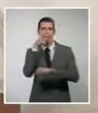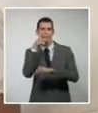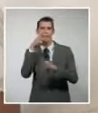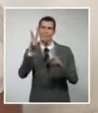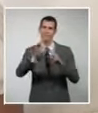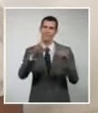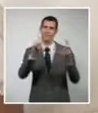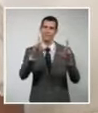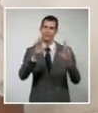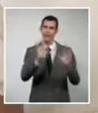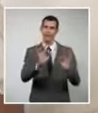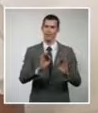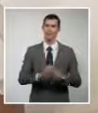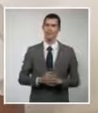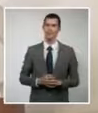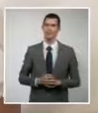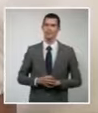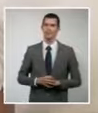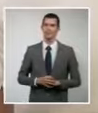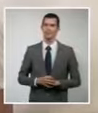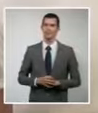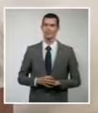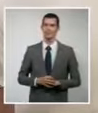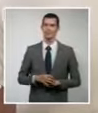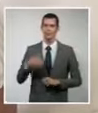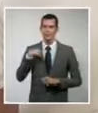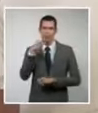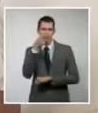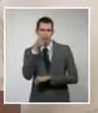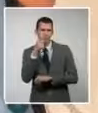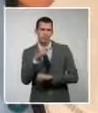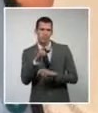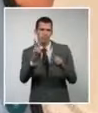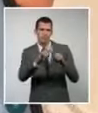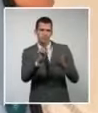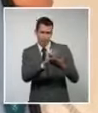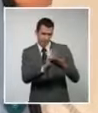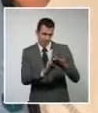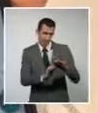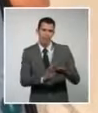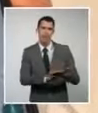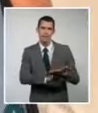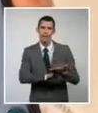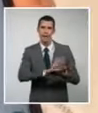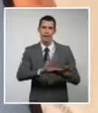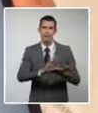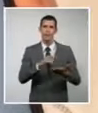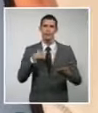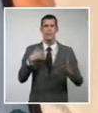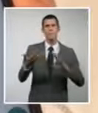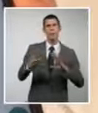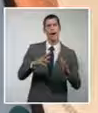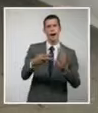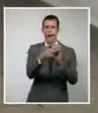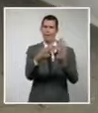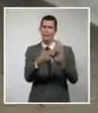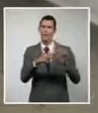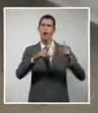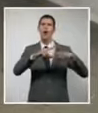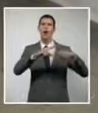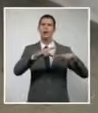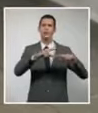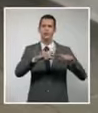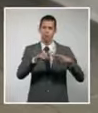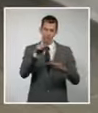yo me ajusto a ese contenido, le pongo las actividades diarias. En ejercicios de consolidación de las clases televisivas, la